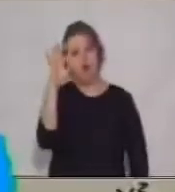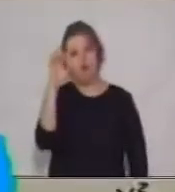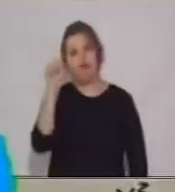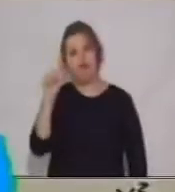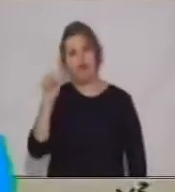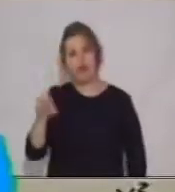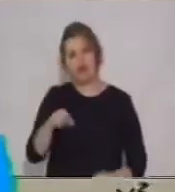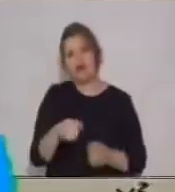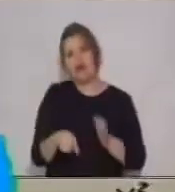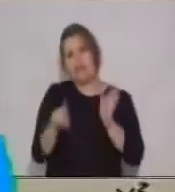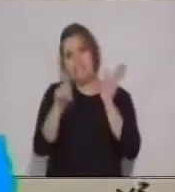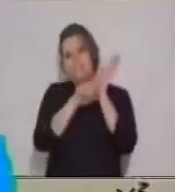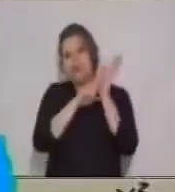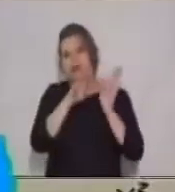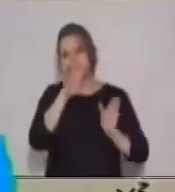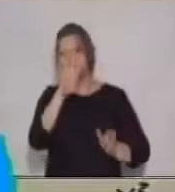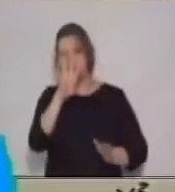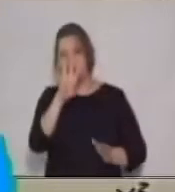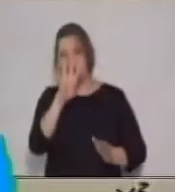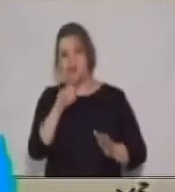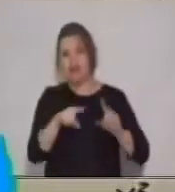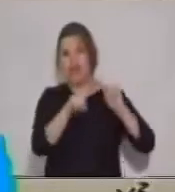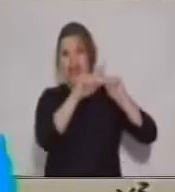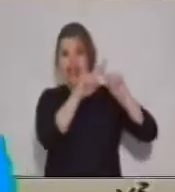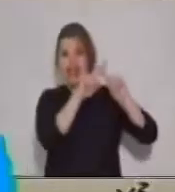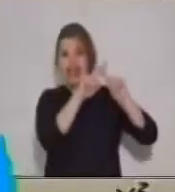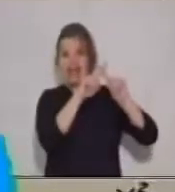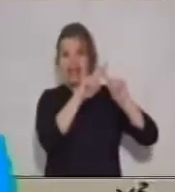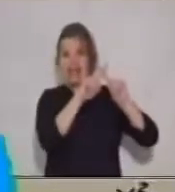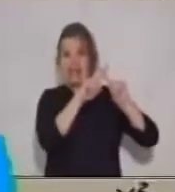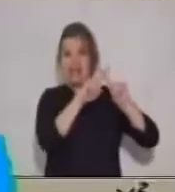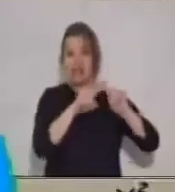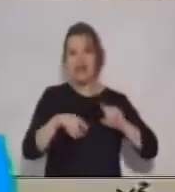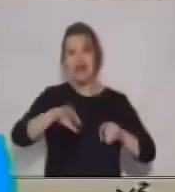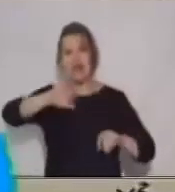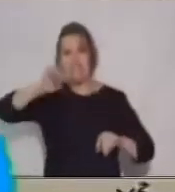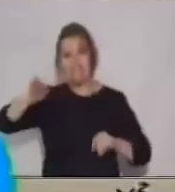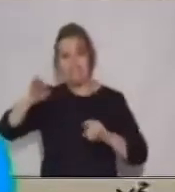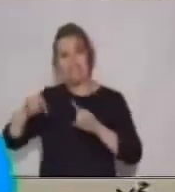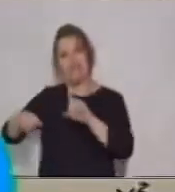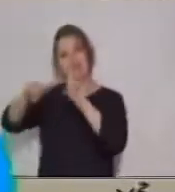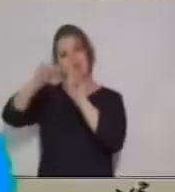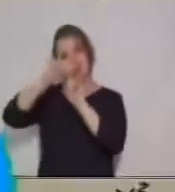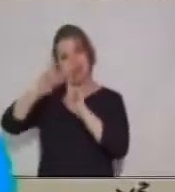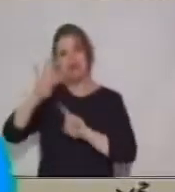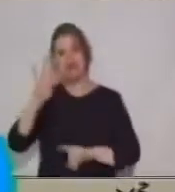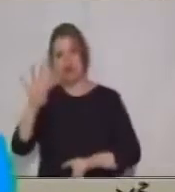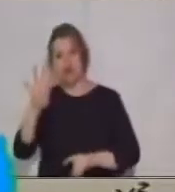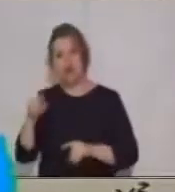menos 4 para x y más 4 para x, ahí vamos a